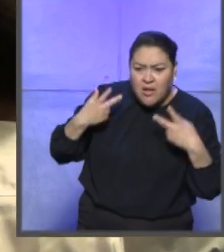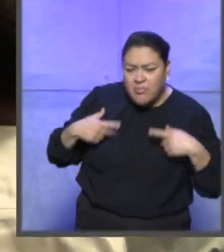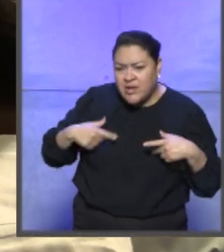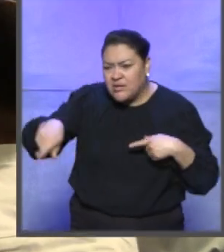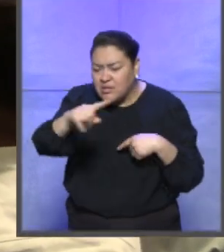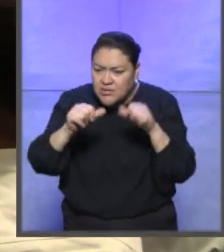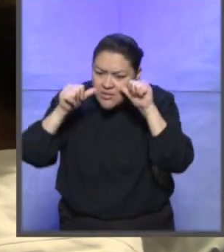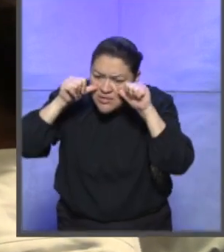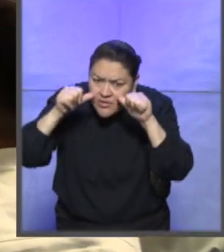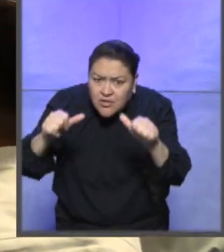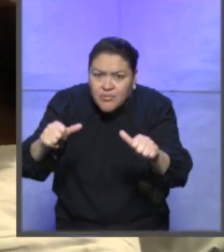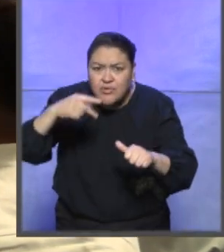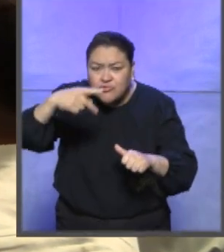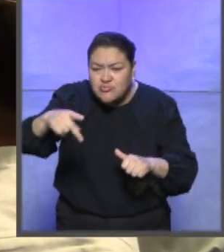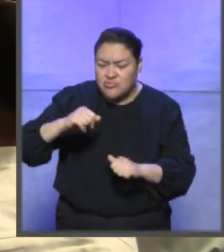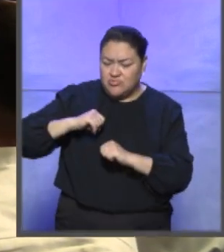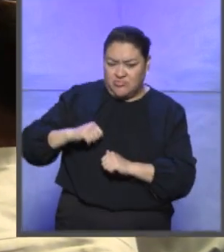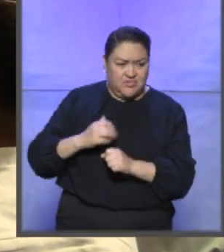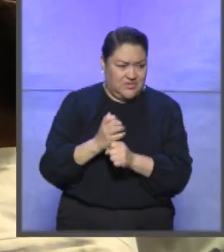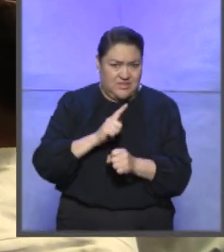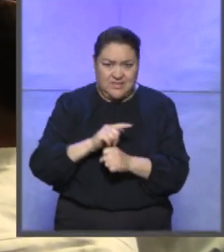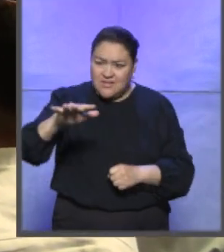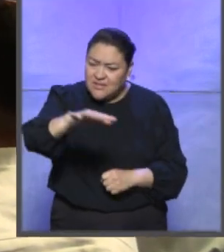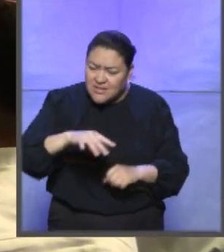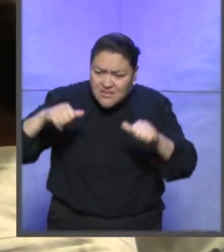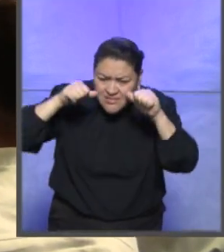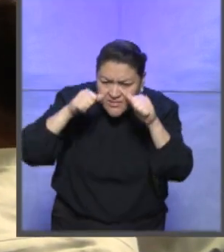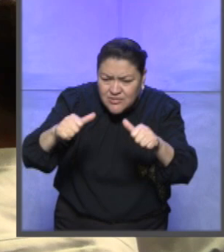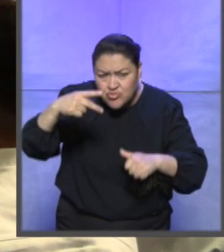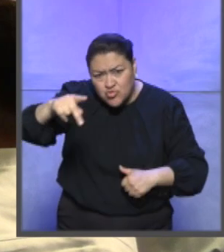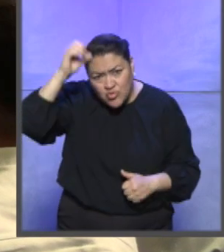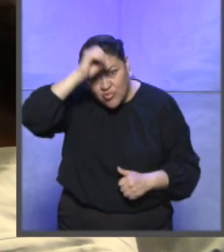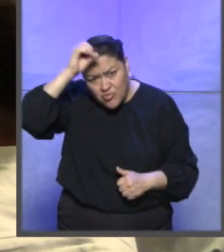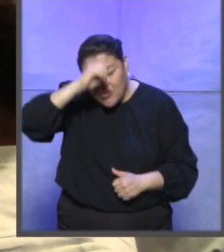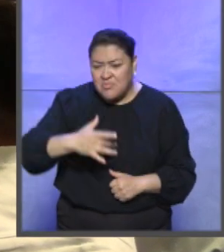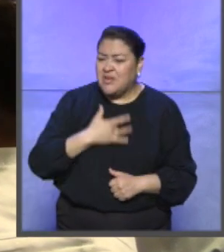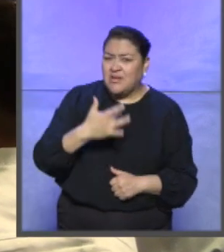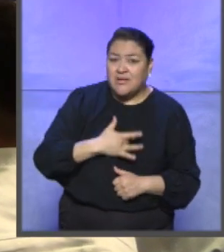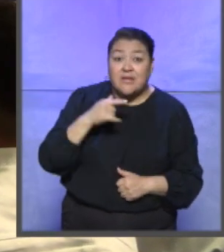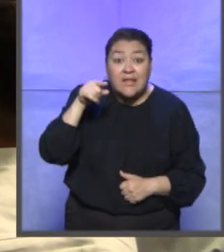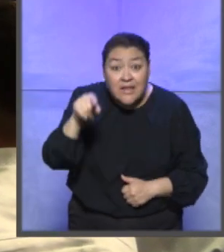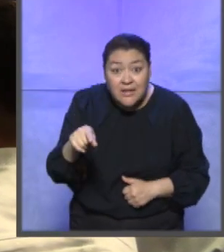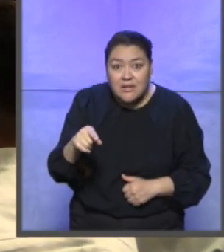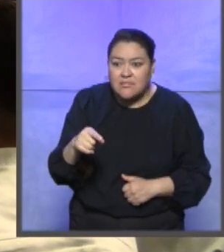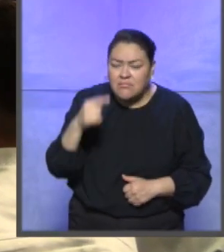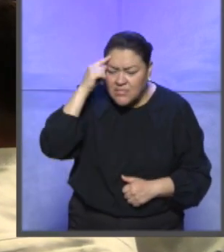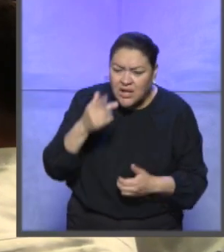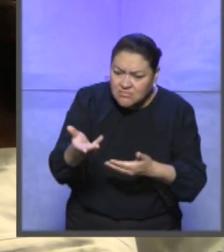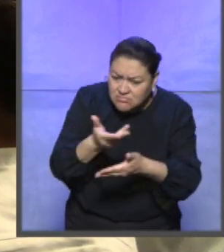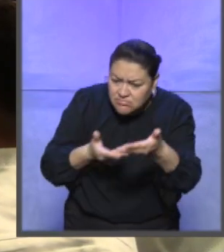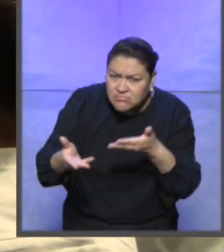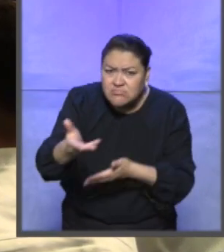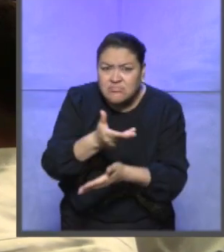ciudadanía para mostrar junto con las autoridades locales en materia electoral como un actor estratégico en el estrechamiento de